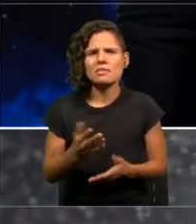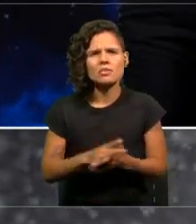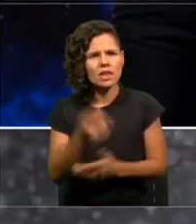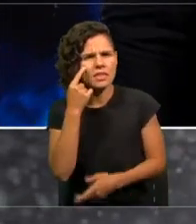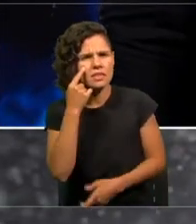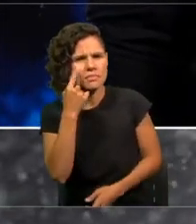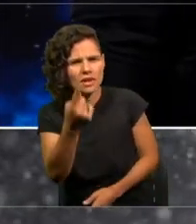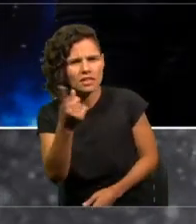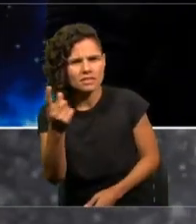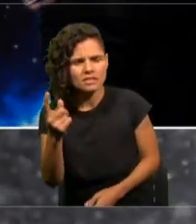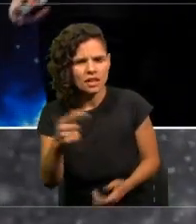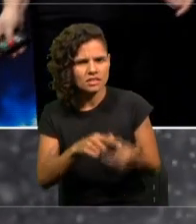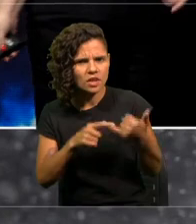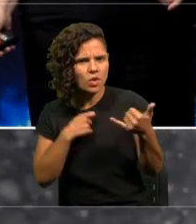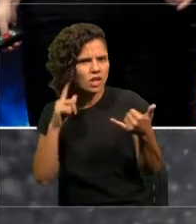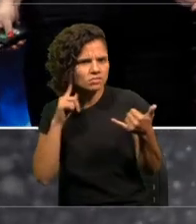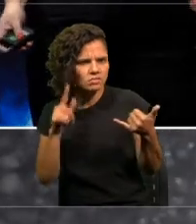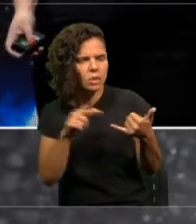escuchan